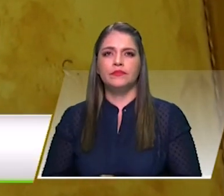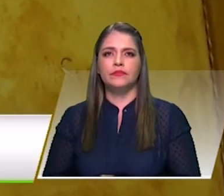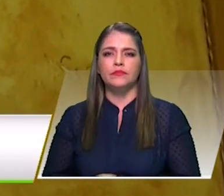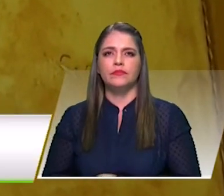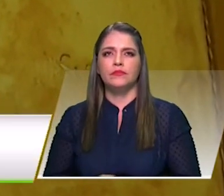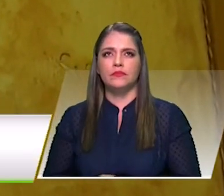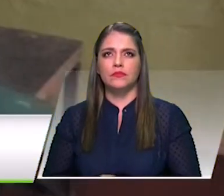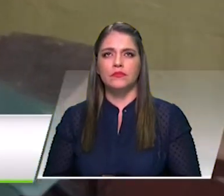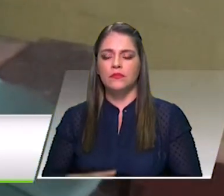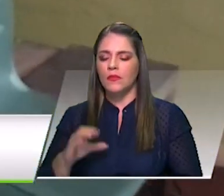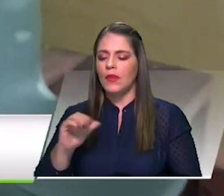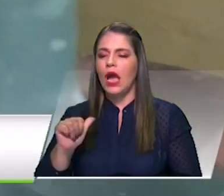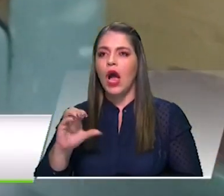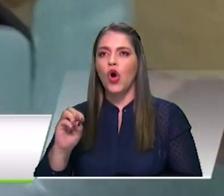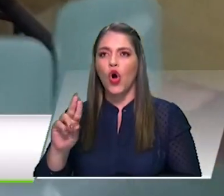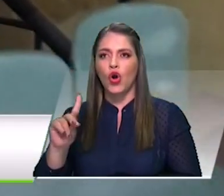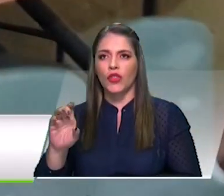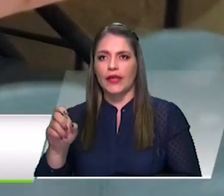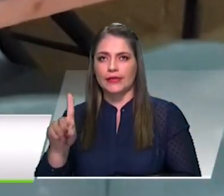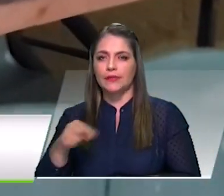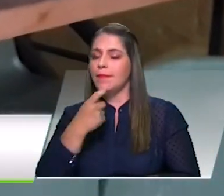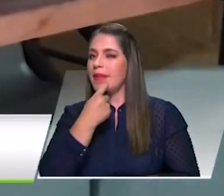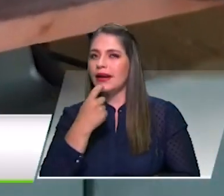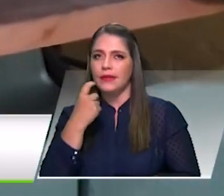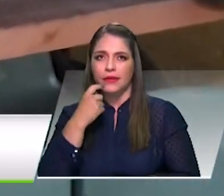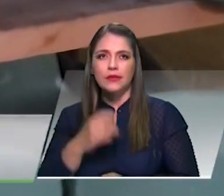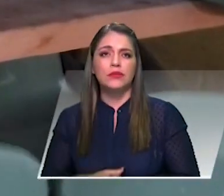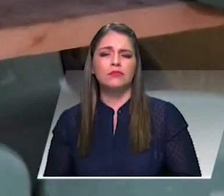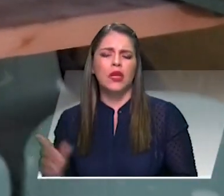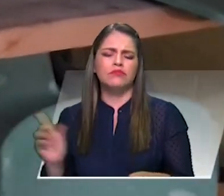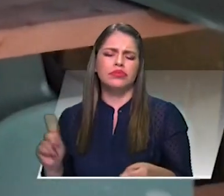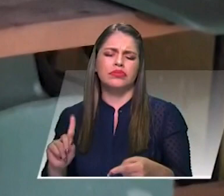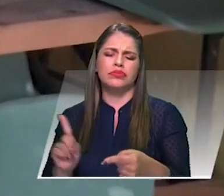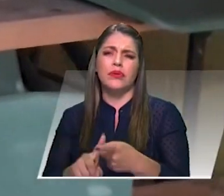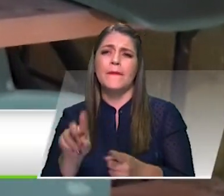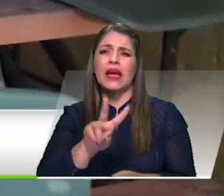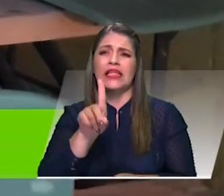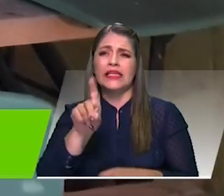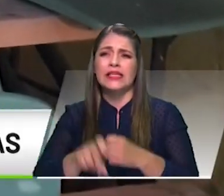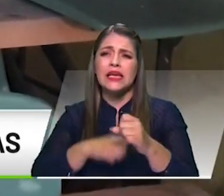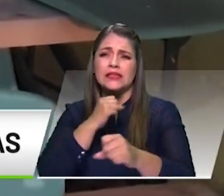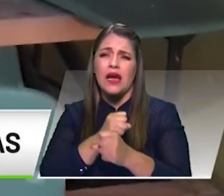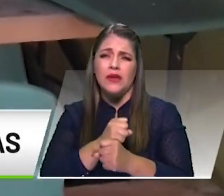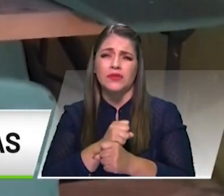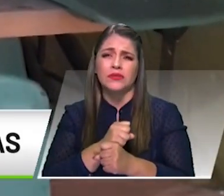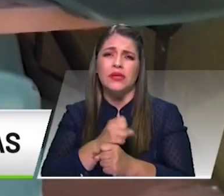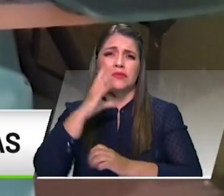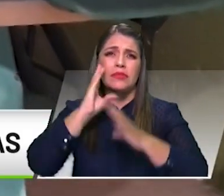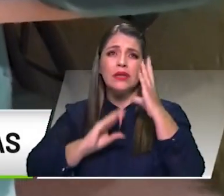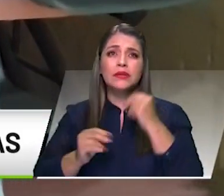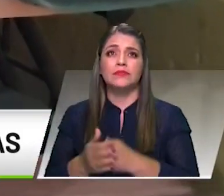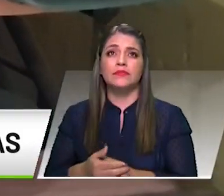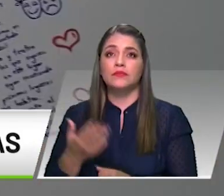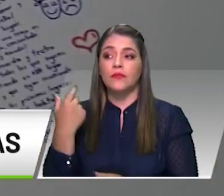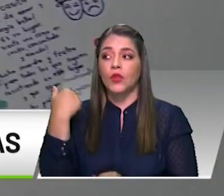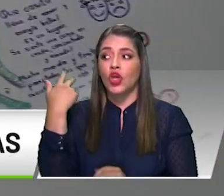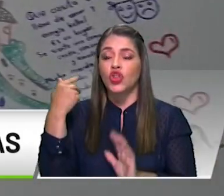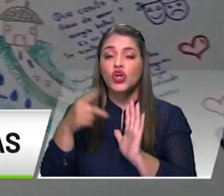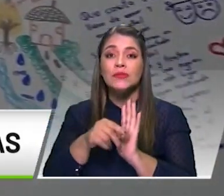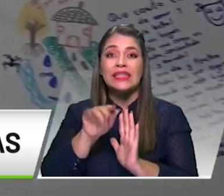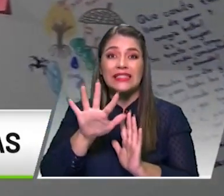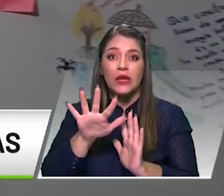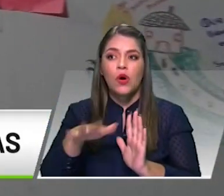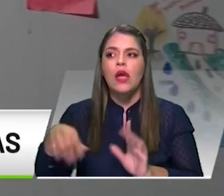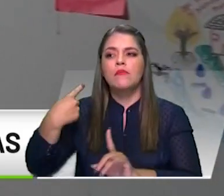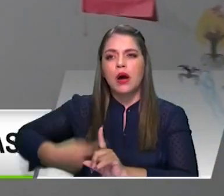y Cultural Acordes de Marinilla tiene 26 años de experiencia y desde el 2005 es arrendataria de un inmueble propiedad de la